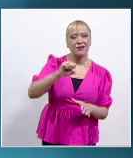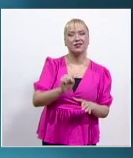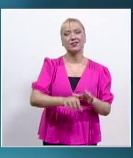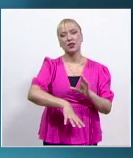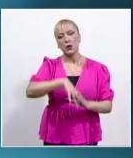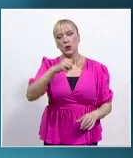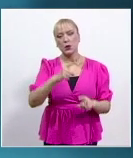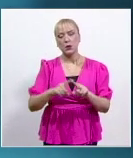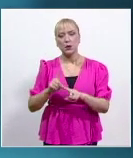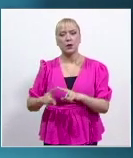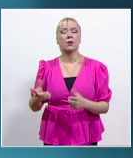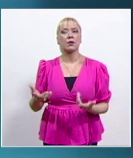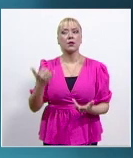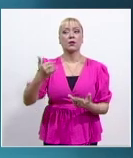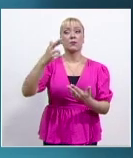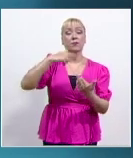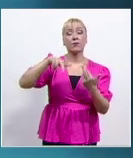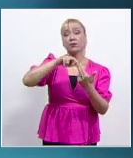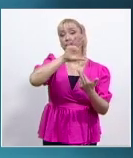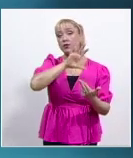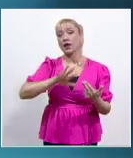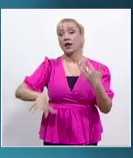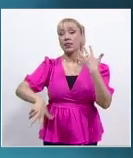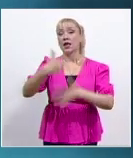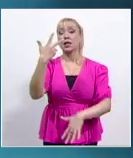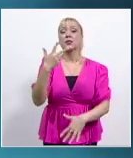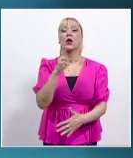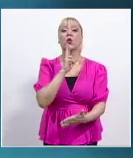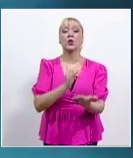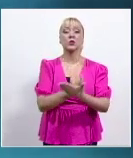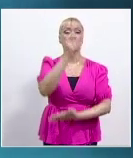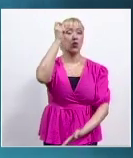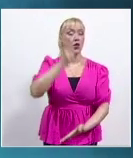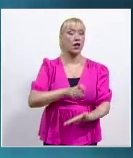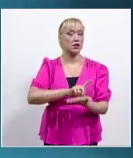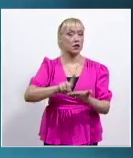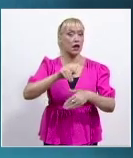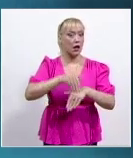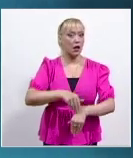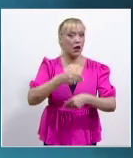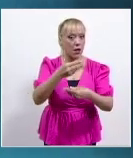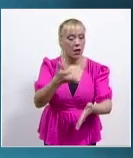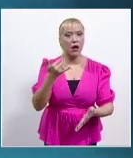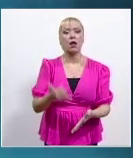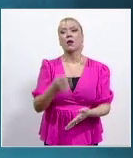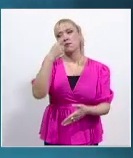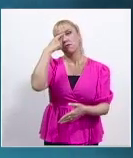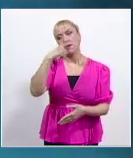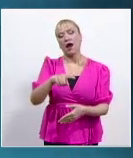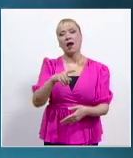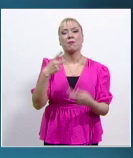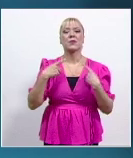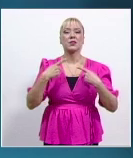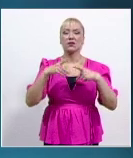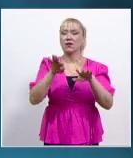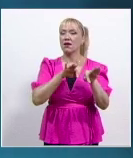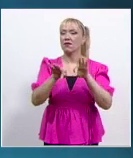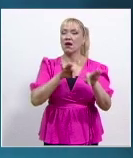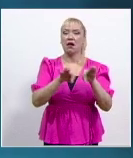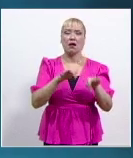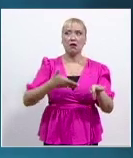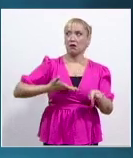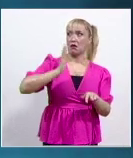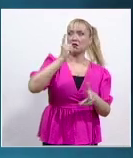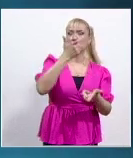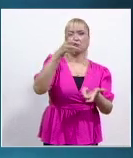regionales, se publicaron 13 jurisprudencias y 2 tesis aisladas sobre ejecución de laudos, estímulo fiscal y excepciones al